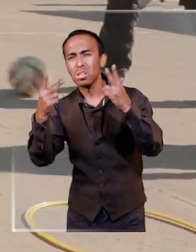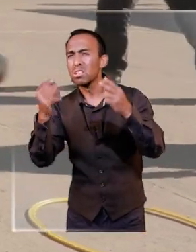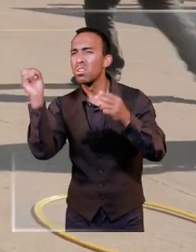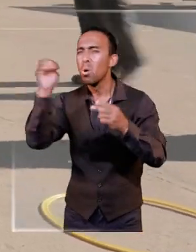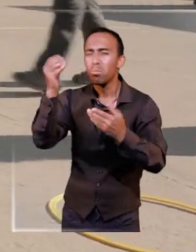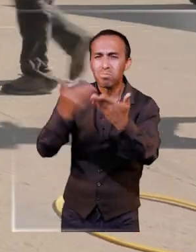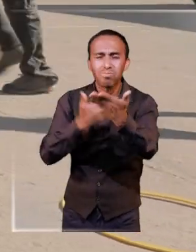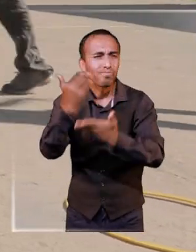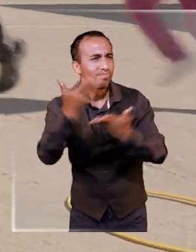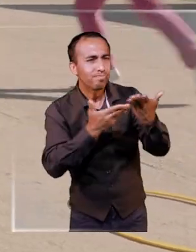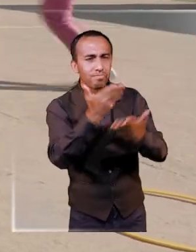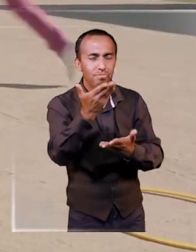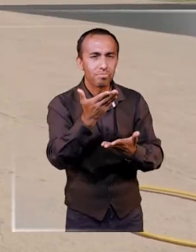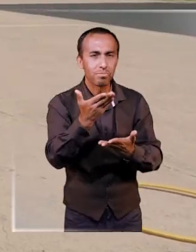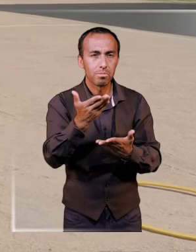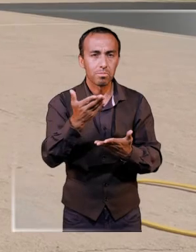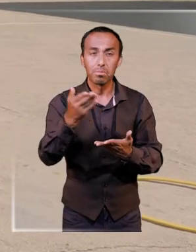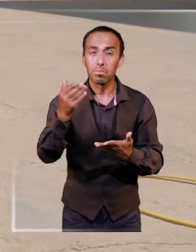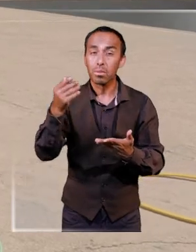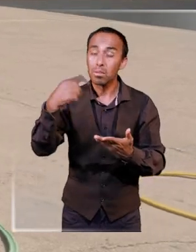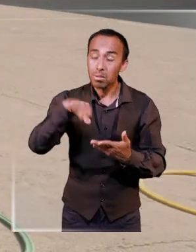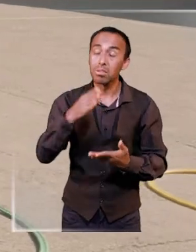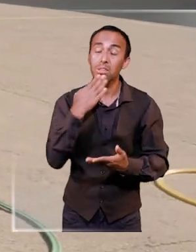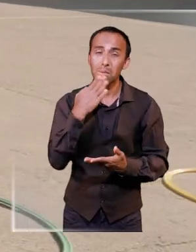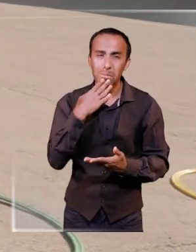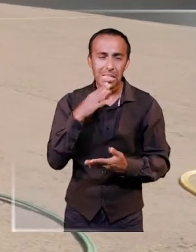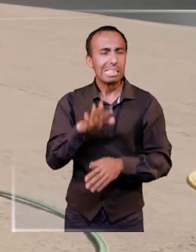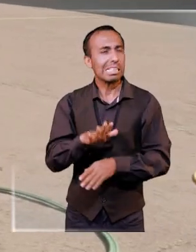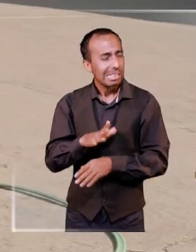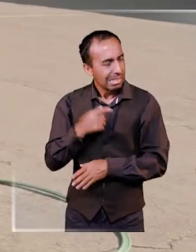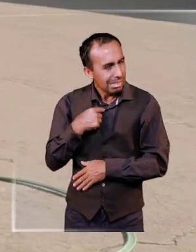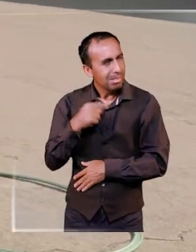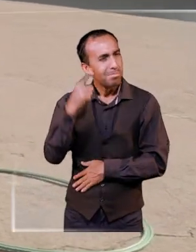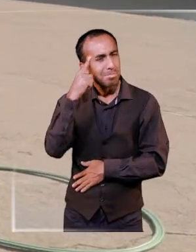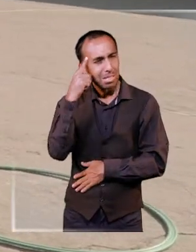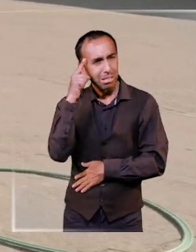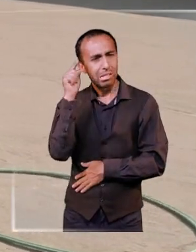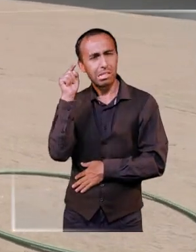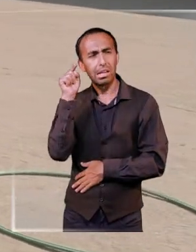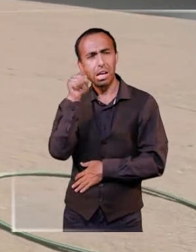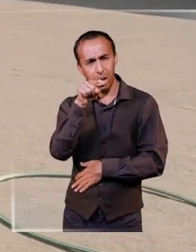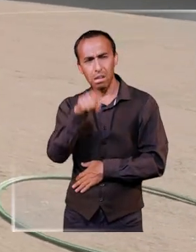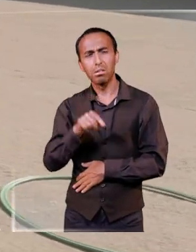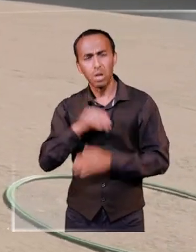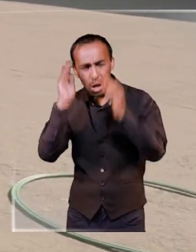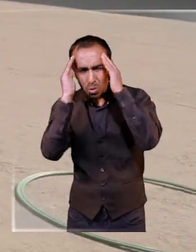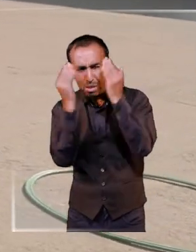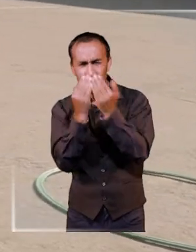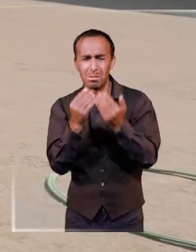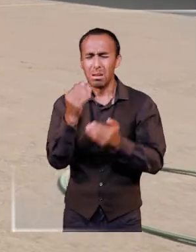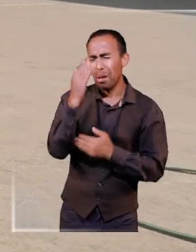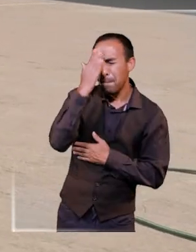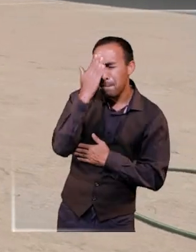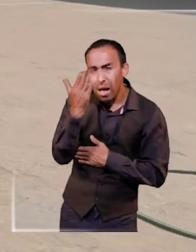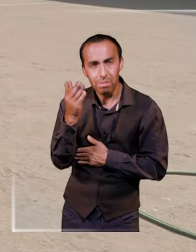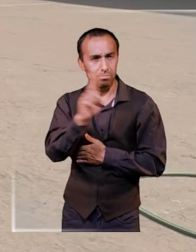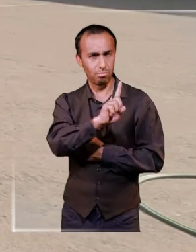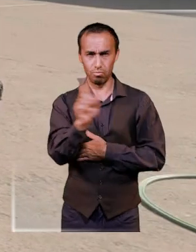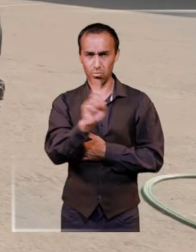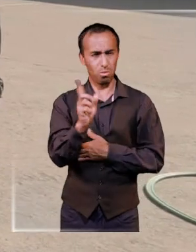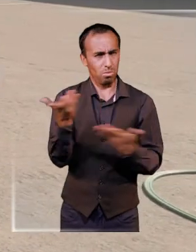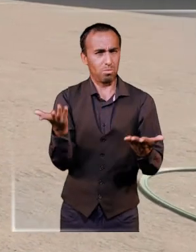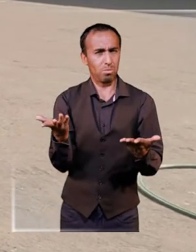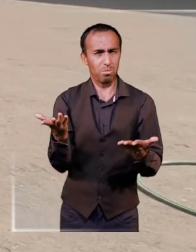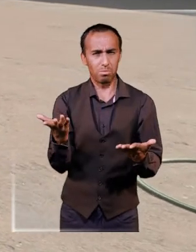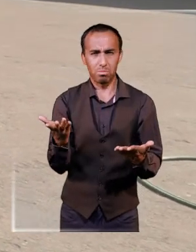hacernos una idea de que aquí algo sucede, pero no en el sentido de querer como que te digan, ay, tu hijo tiene autismo, oh, qué terrible. No,